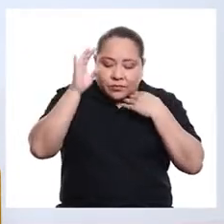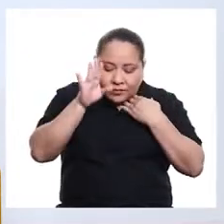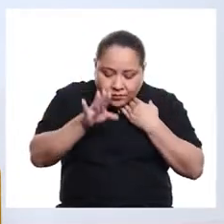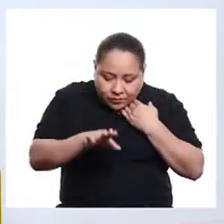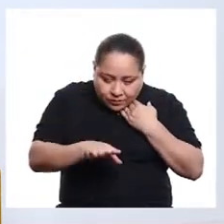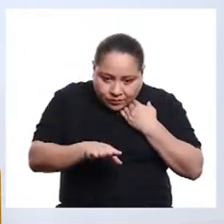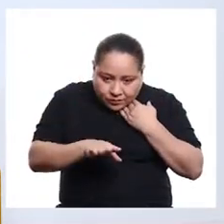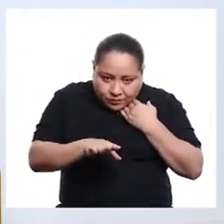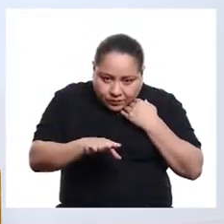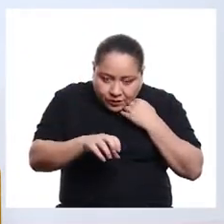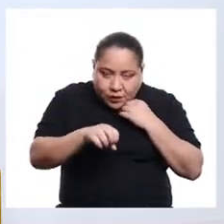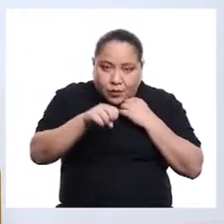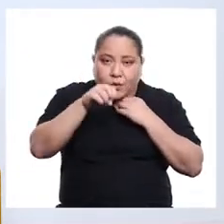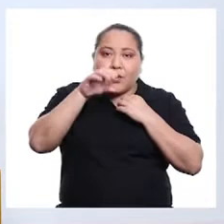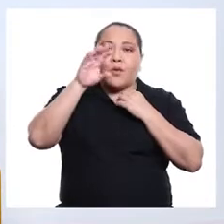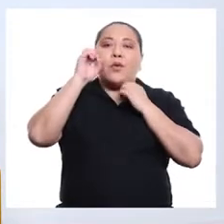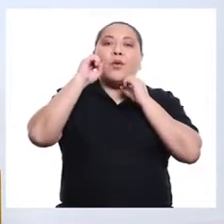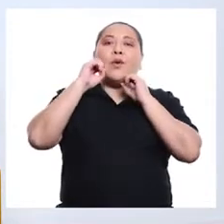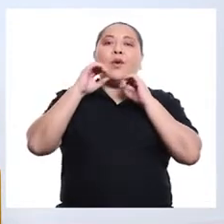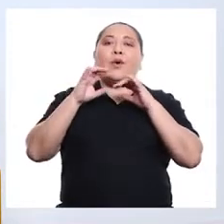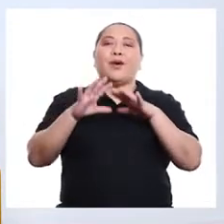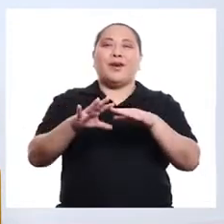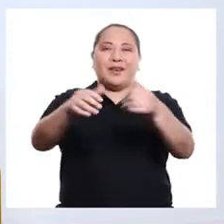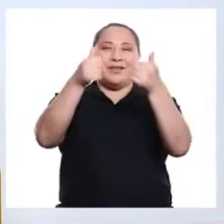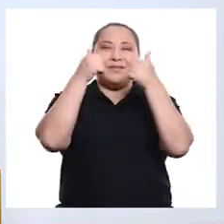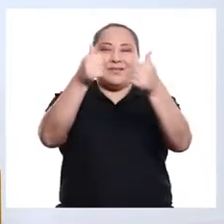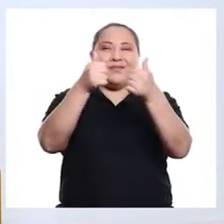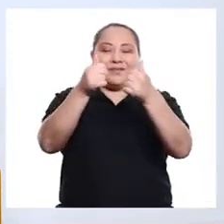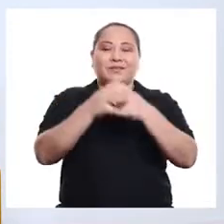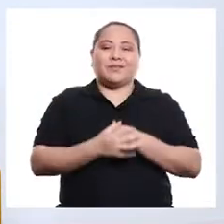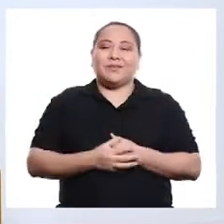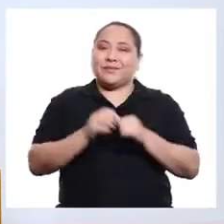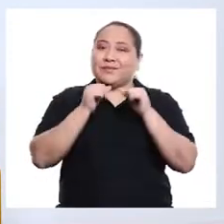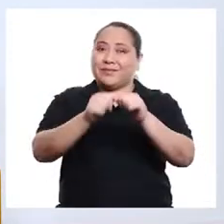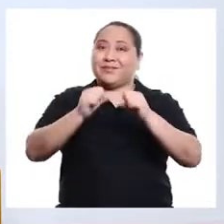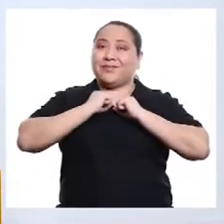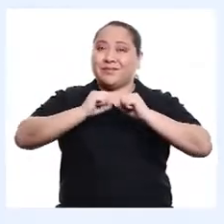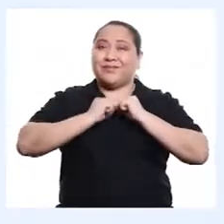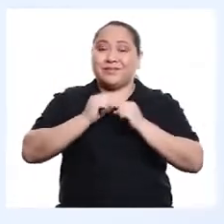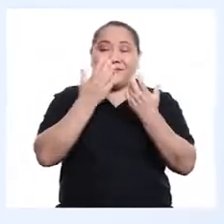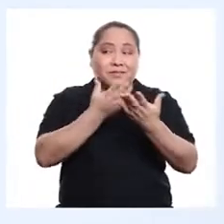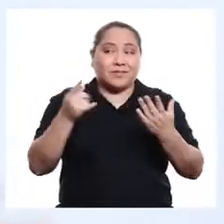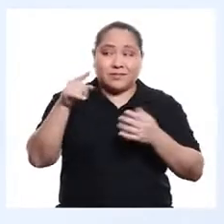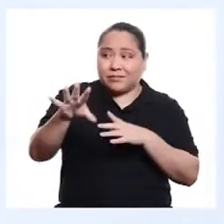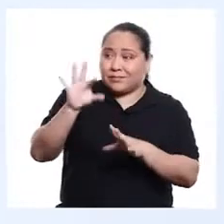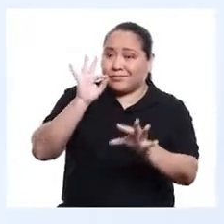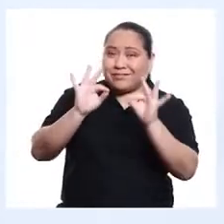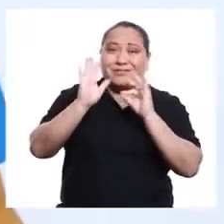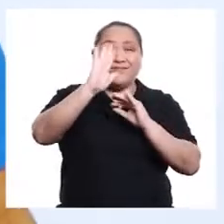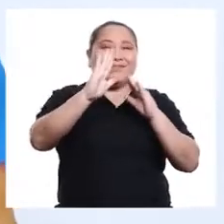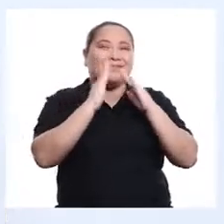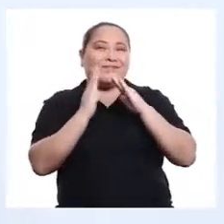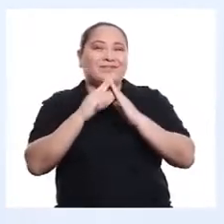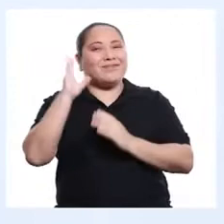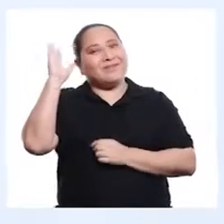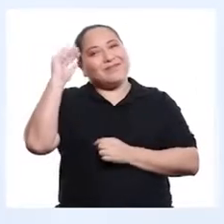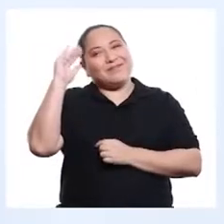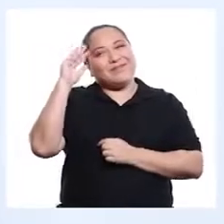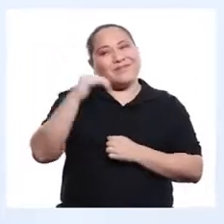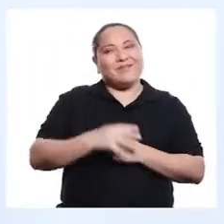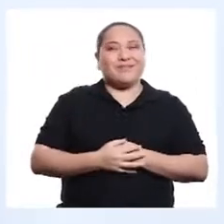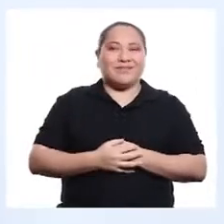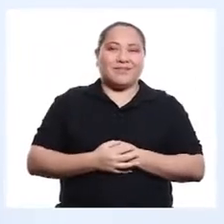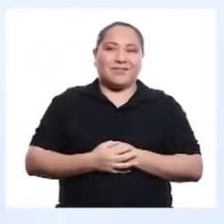vez más. Y subimos. Lo han hecho estupendo. Sigan haciendo ejercicio con cosas que pueden encontrar en su